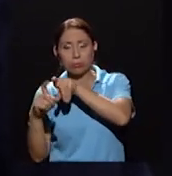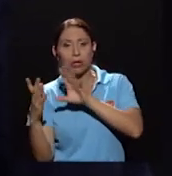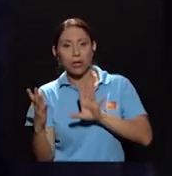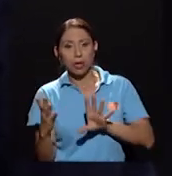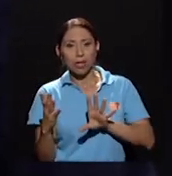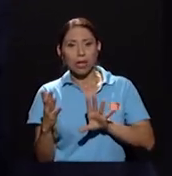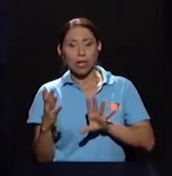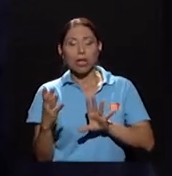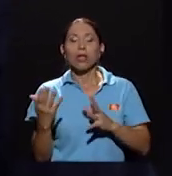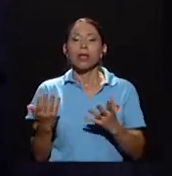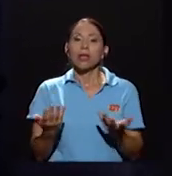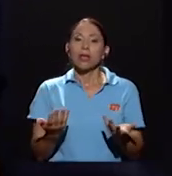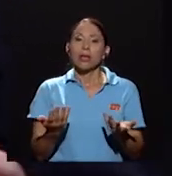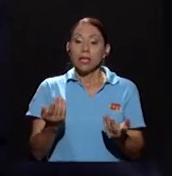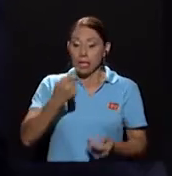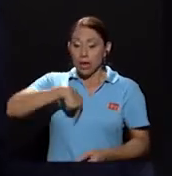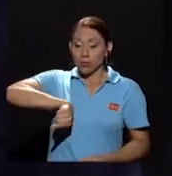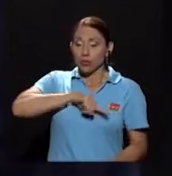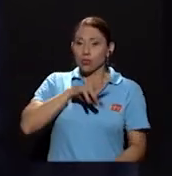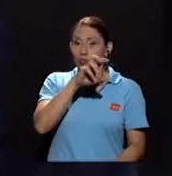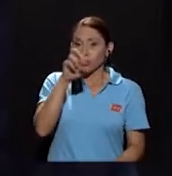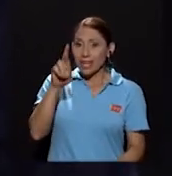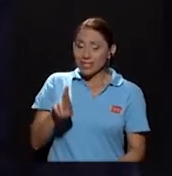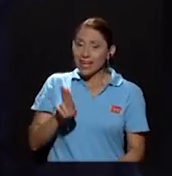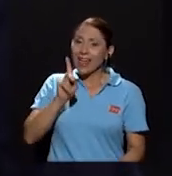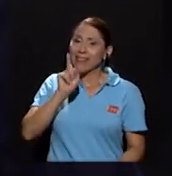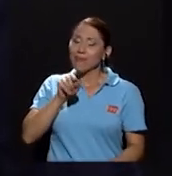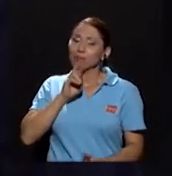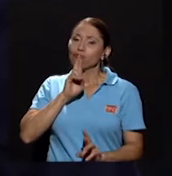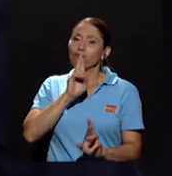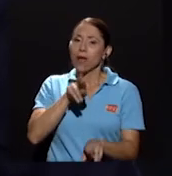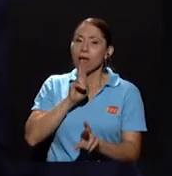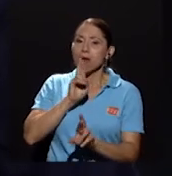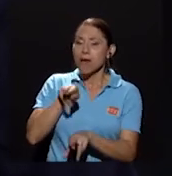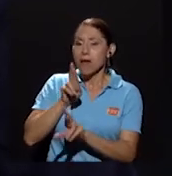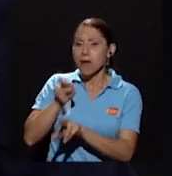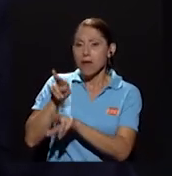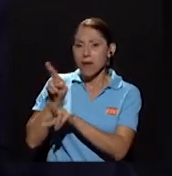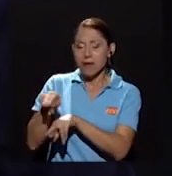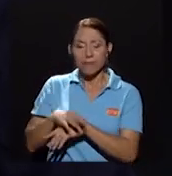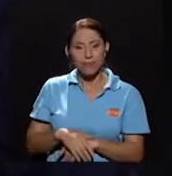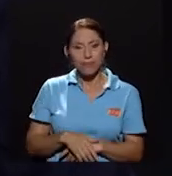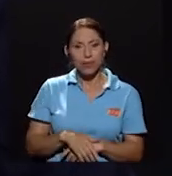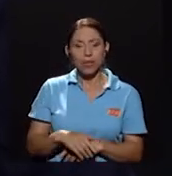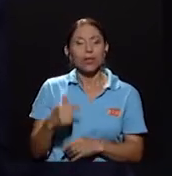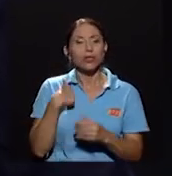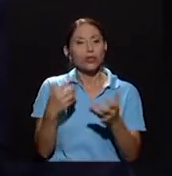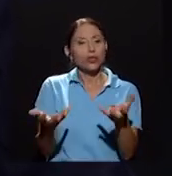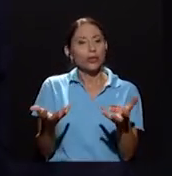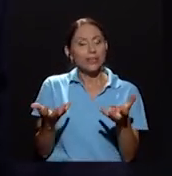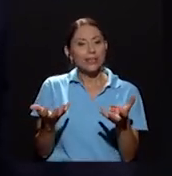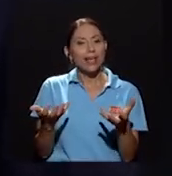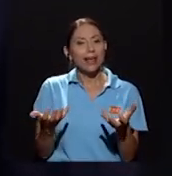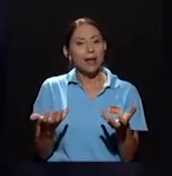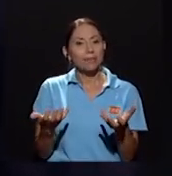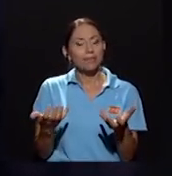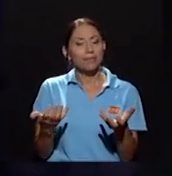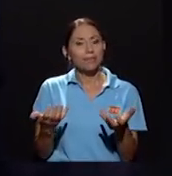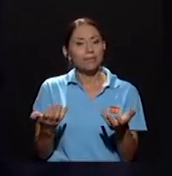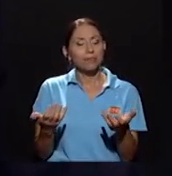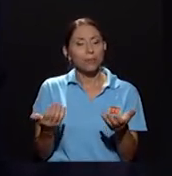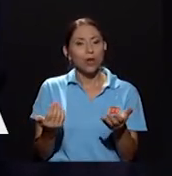rica nos tocó responder muchas de esas preguntas yo quisiera subrayar